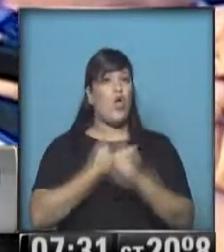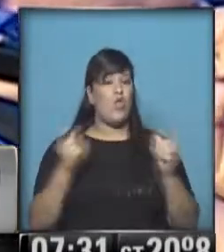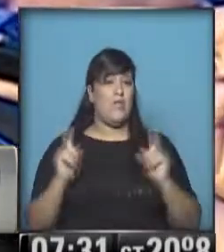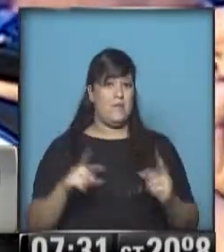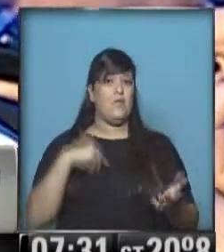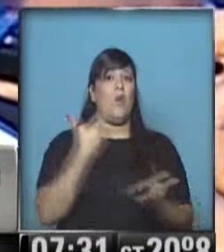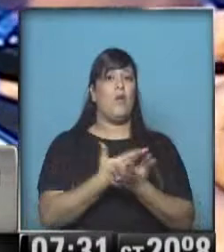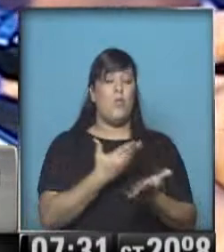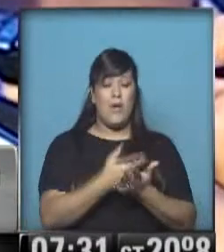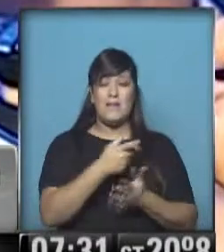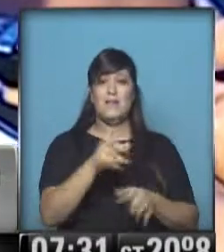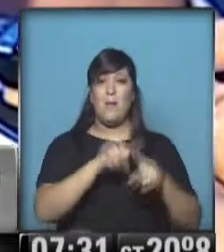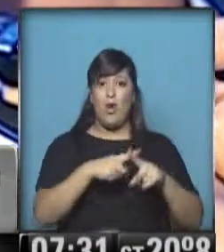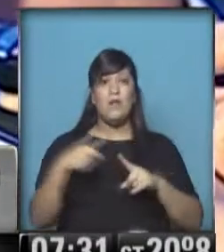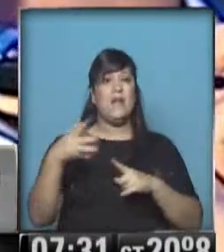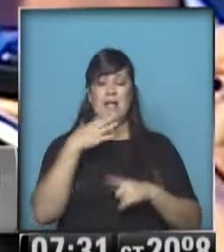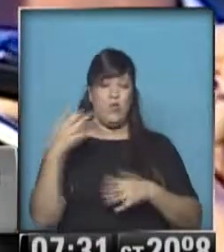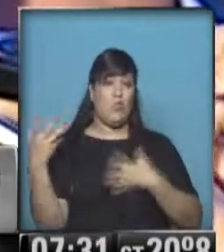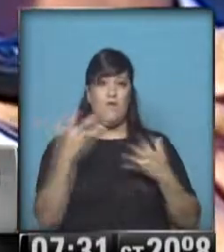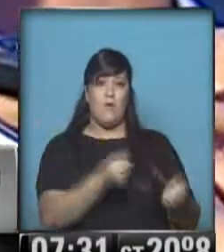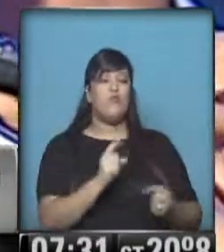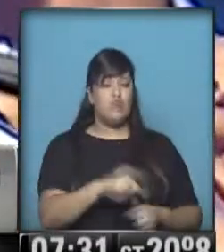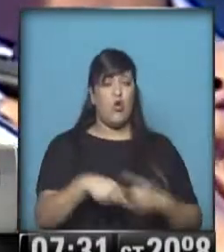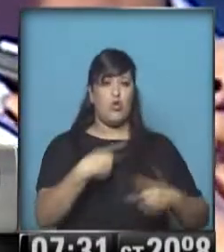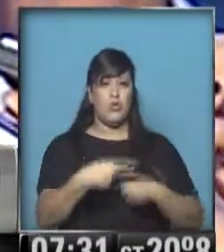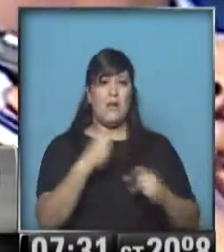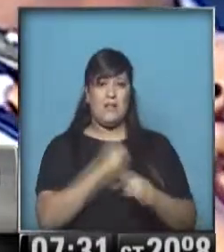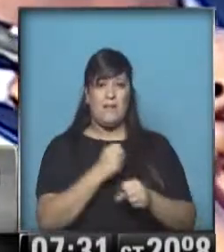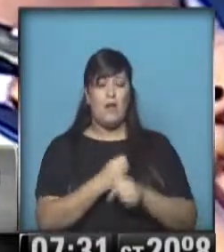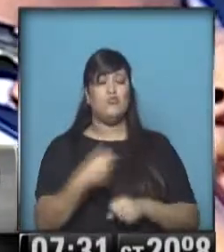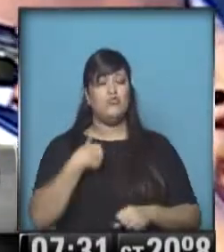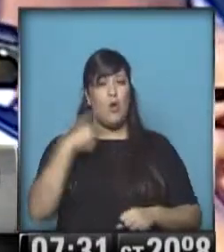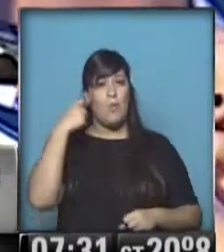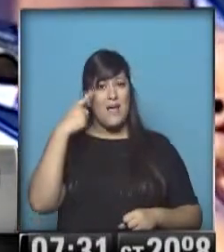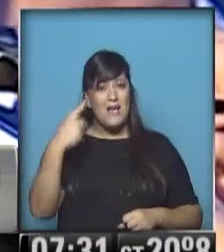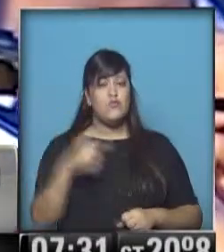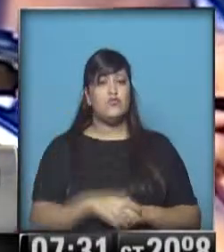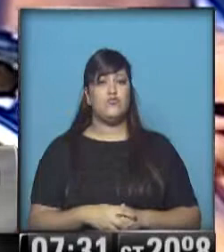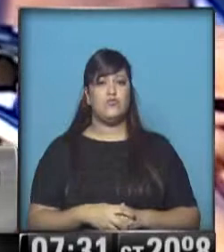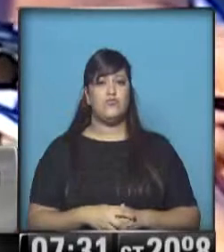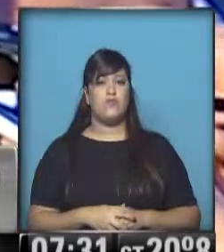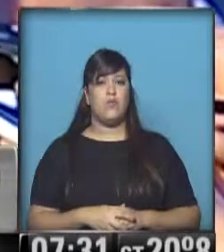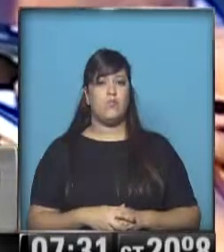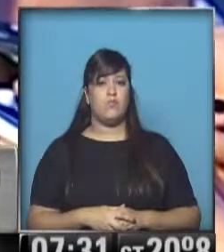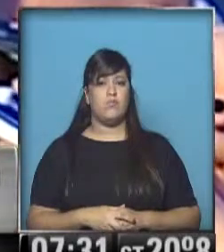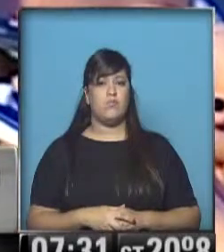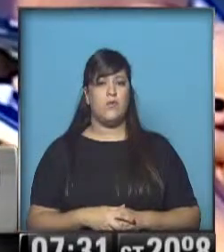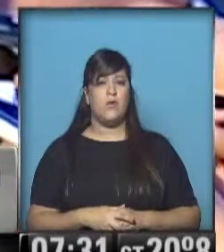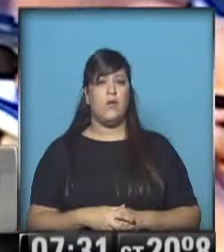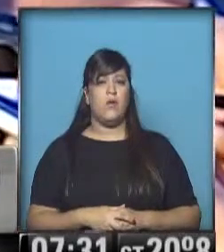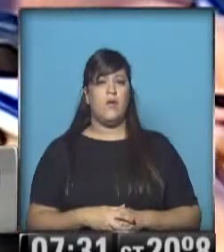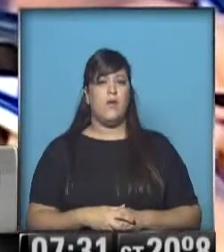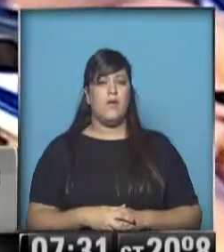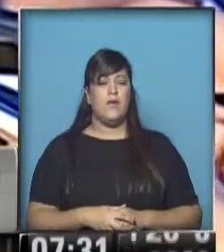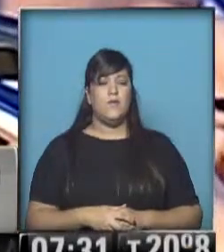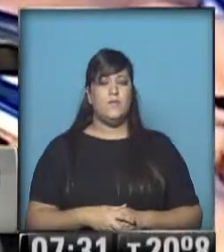propuesta política. Entonces yo seguiré trabajando para eso porque soy de los que cree, aprendí a ser frentista con Juan Perón y no